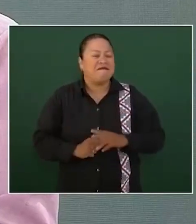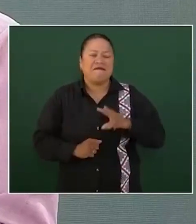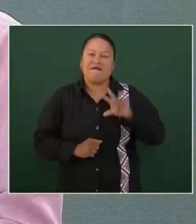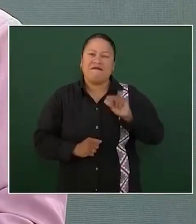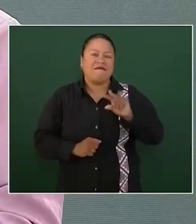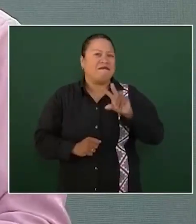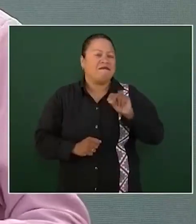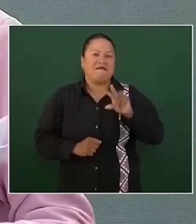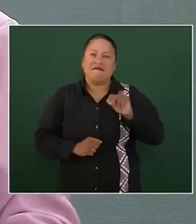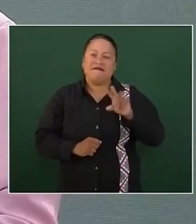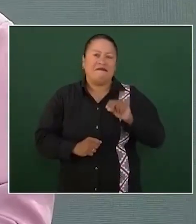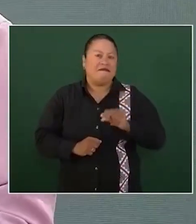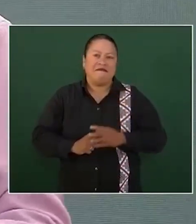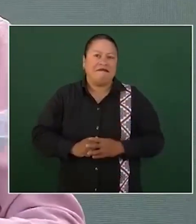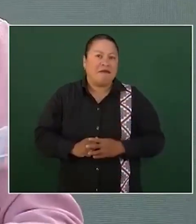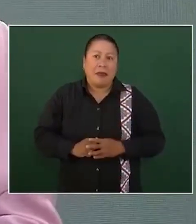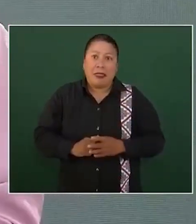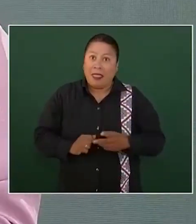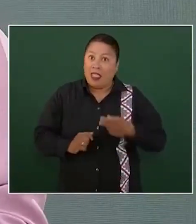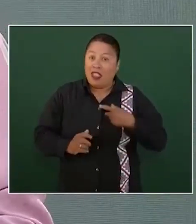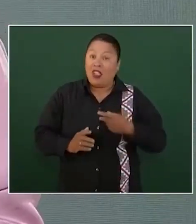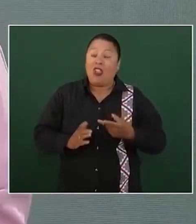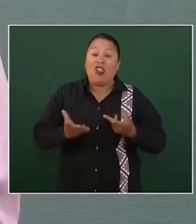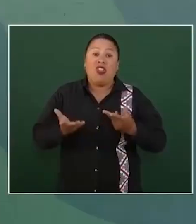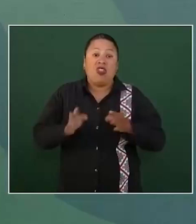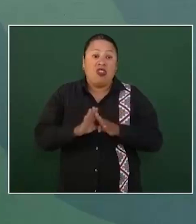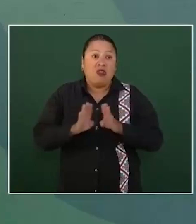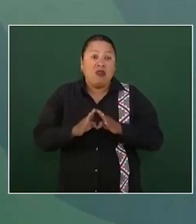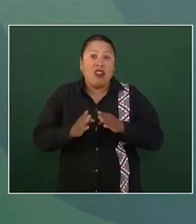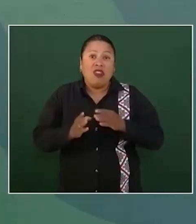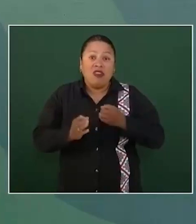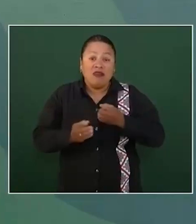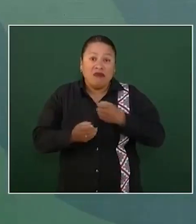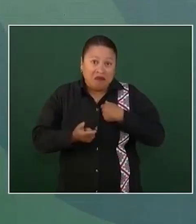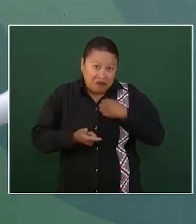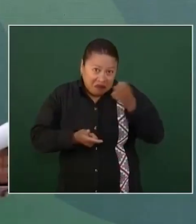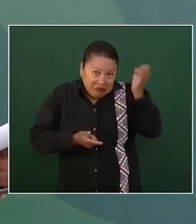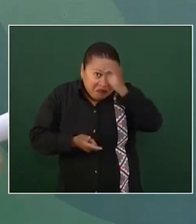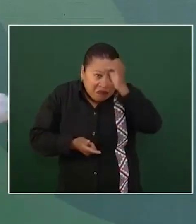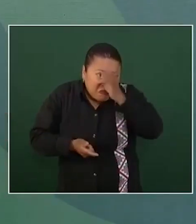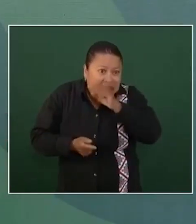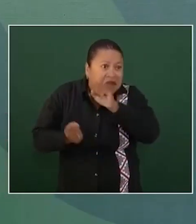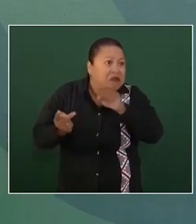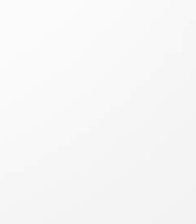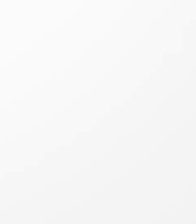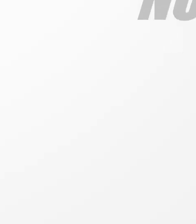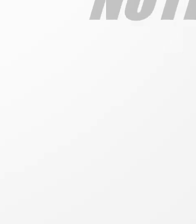No voy a volver a opinar en nada.